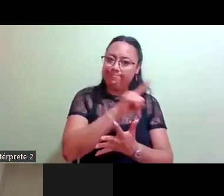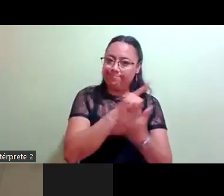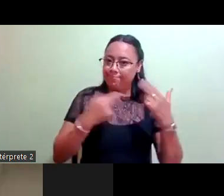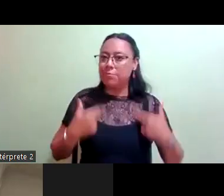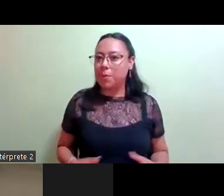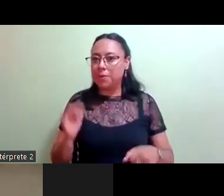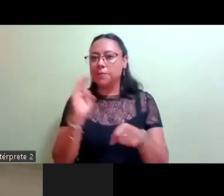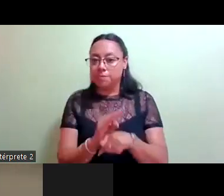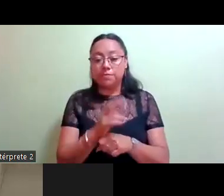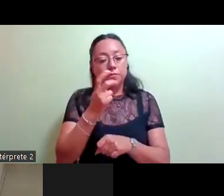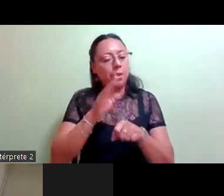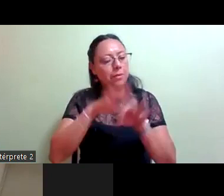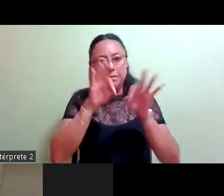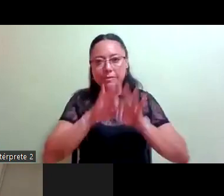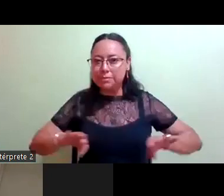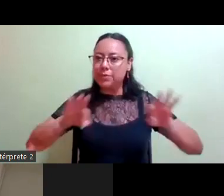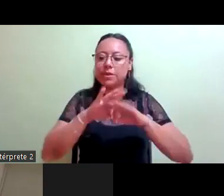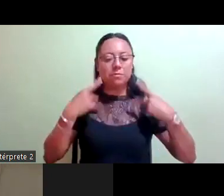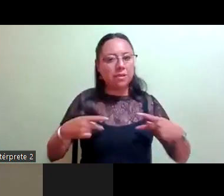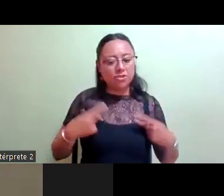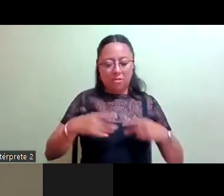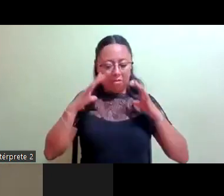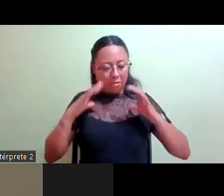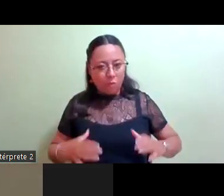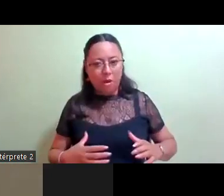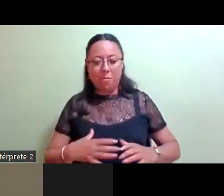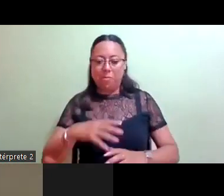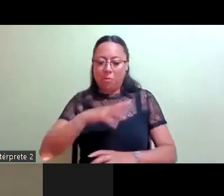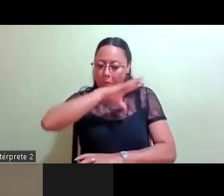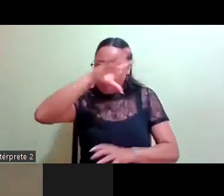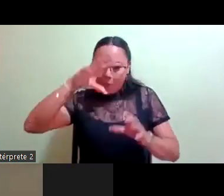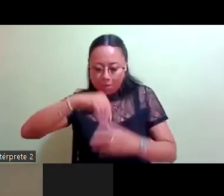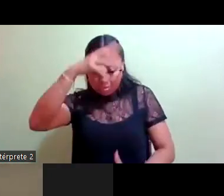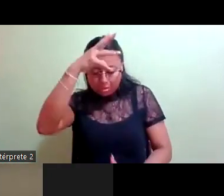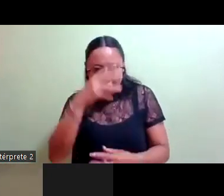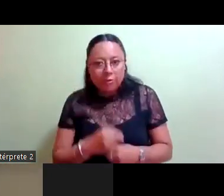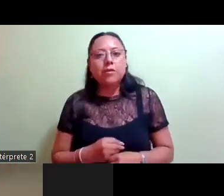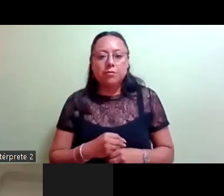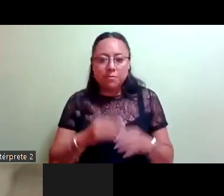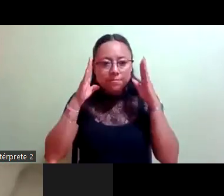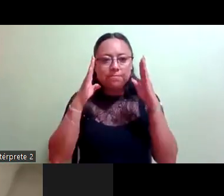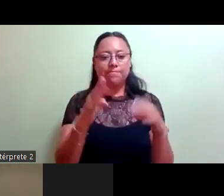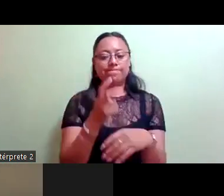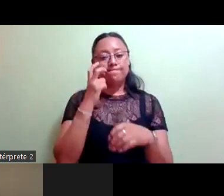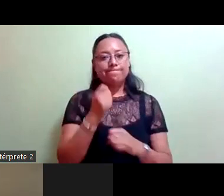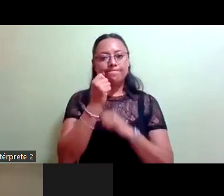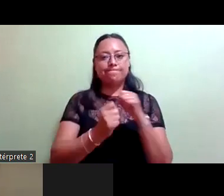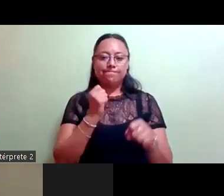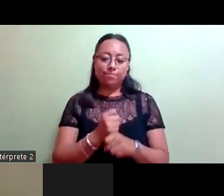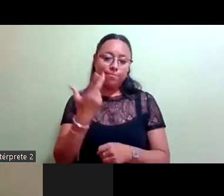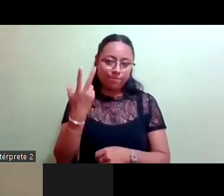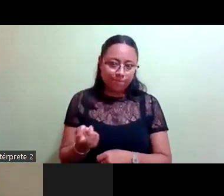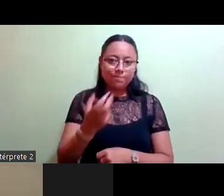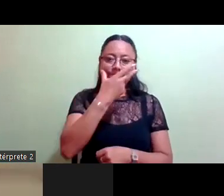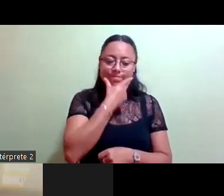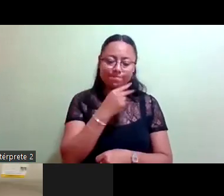de toda persona que dedique cuerpo y alma a esta noble labor. Este año se nos fue don Miguel, el sembrador